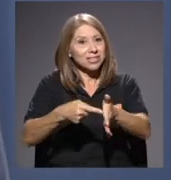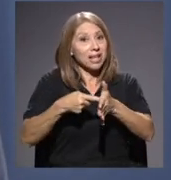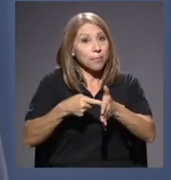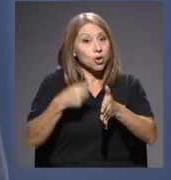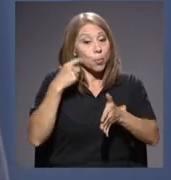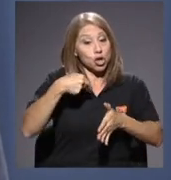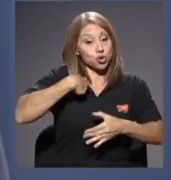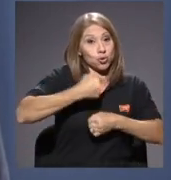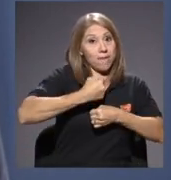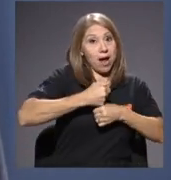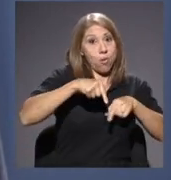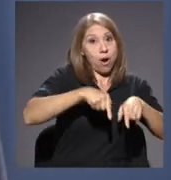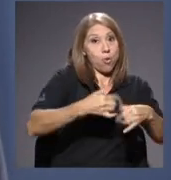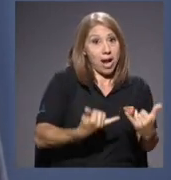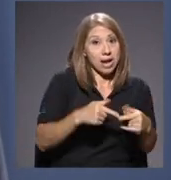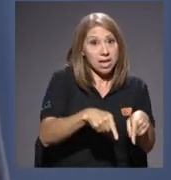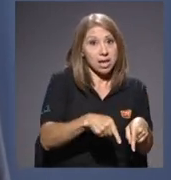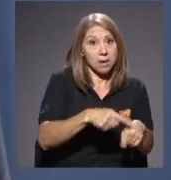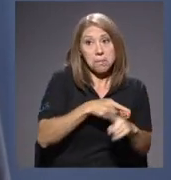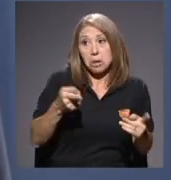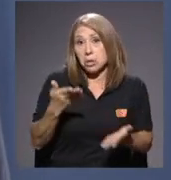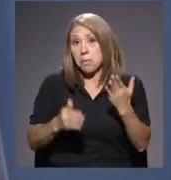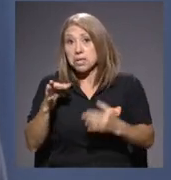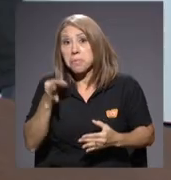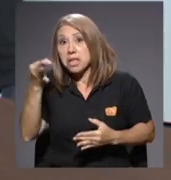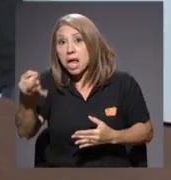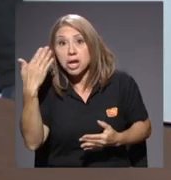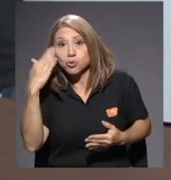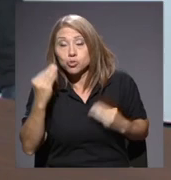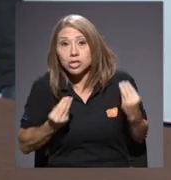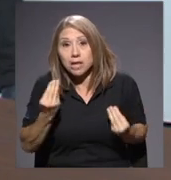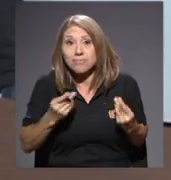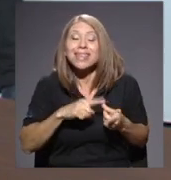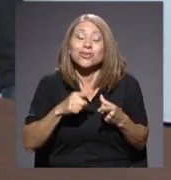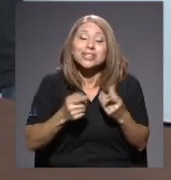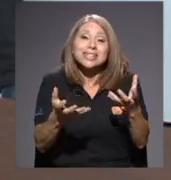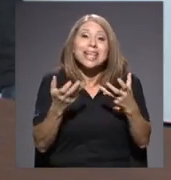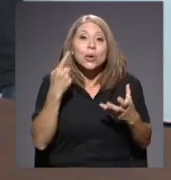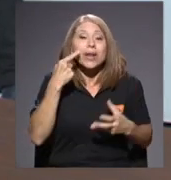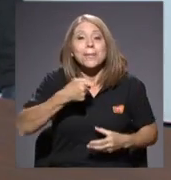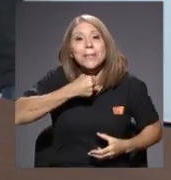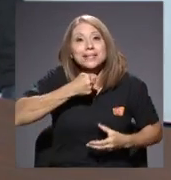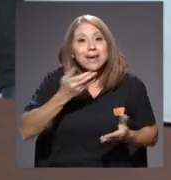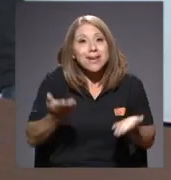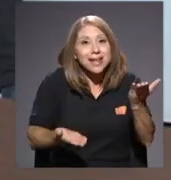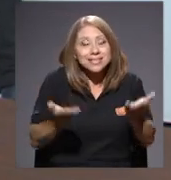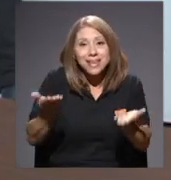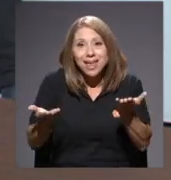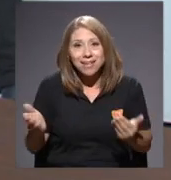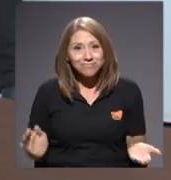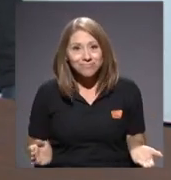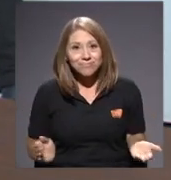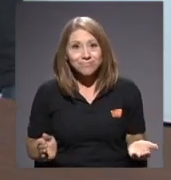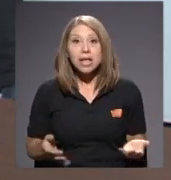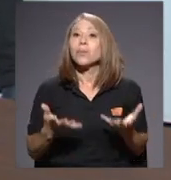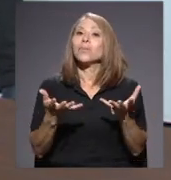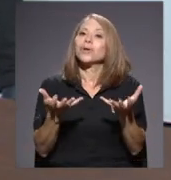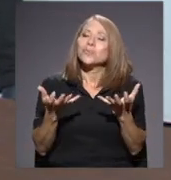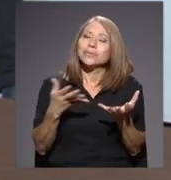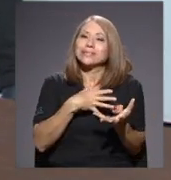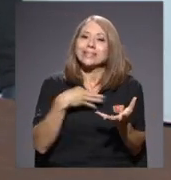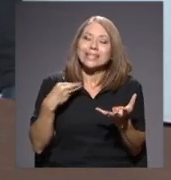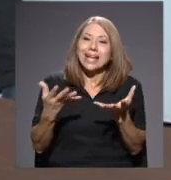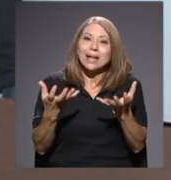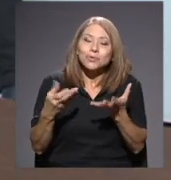mañana puede que no esté, y quiero ver prensa balanceada también. Yo me divierto mucho viendo los comentarios, sobre todo después de una nota que hace algún medio